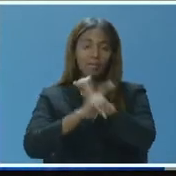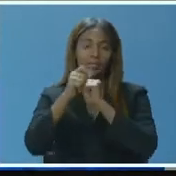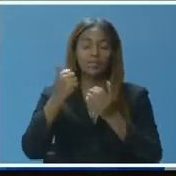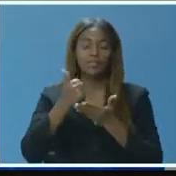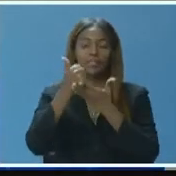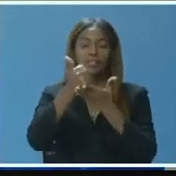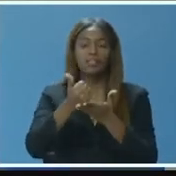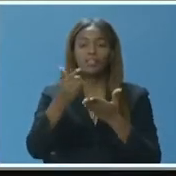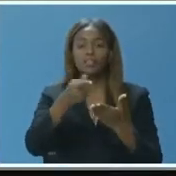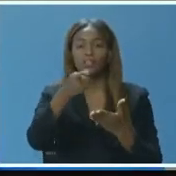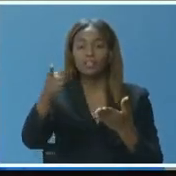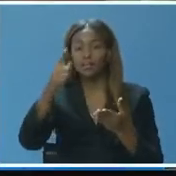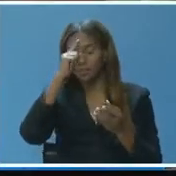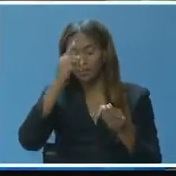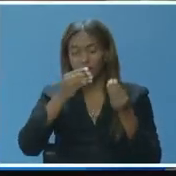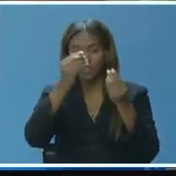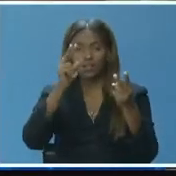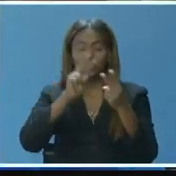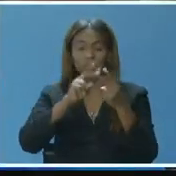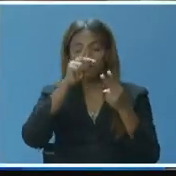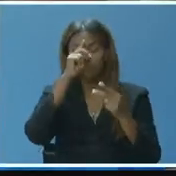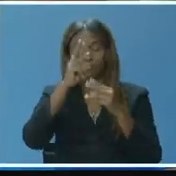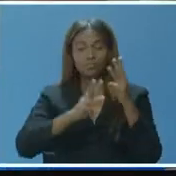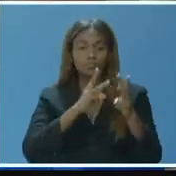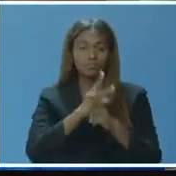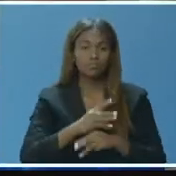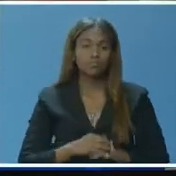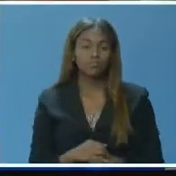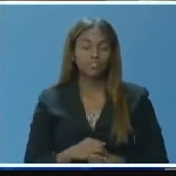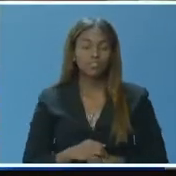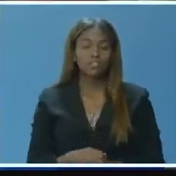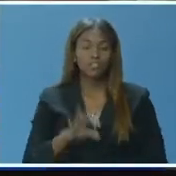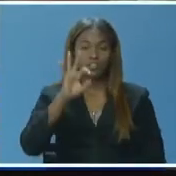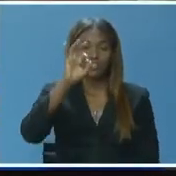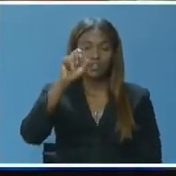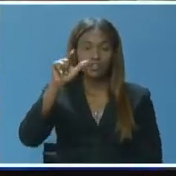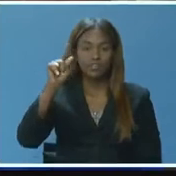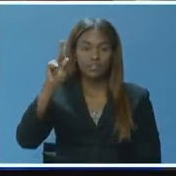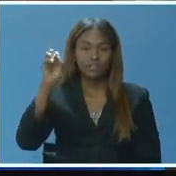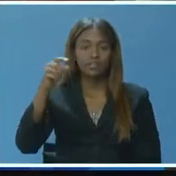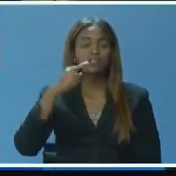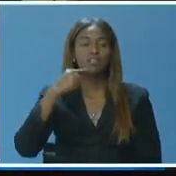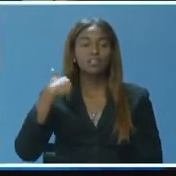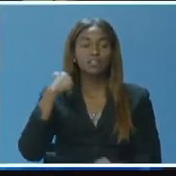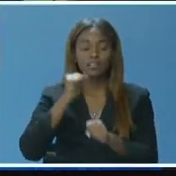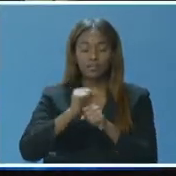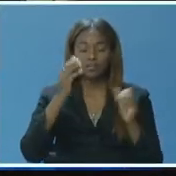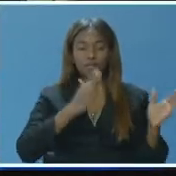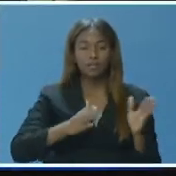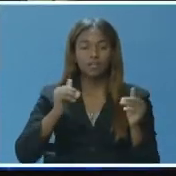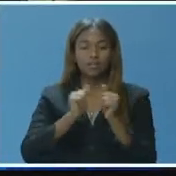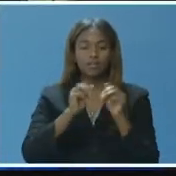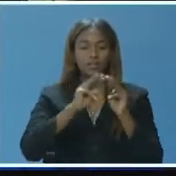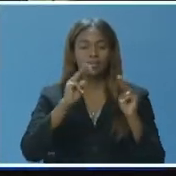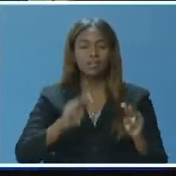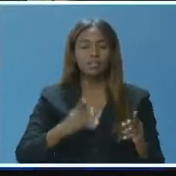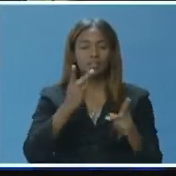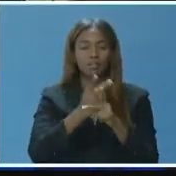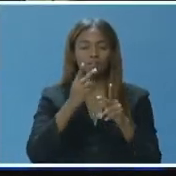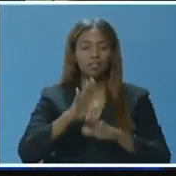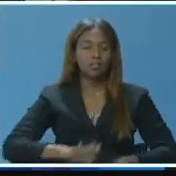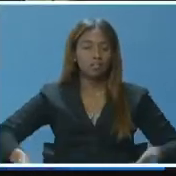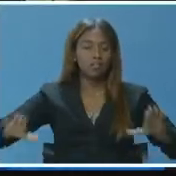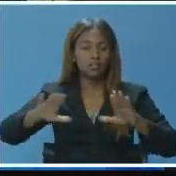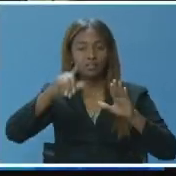plataforma de Utegda para darlo a conocer al mundo. Filiberto destacó que trabajan en coordinación con el Ministerio de Medio Ambiente de forma tal que se